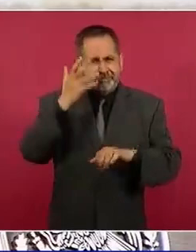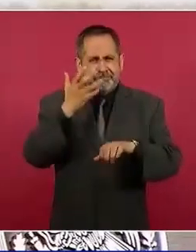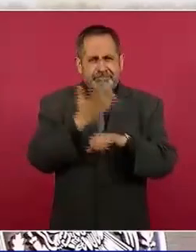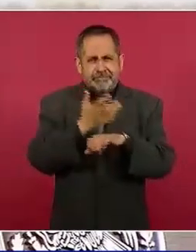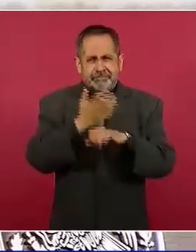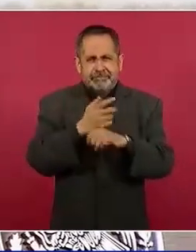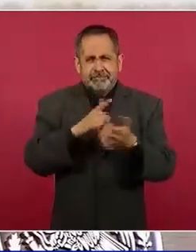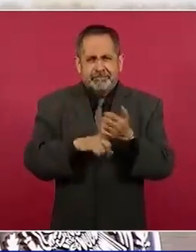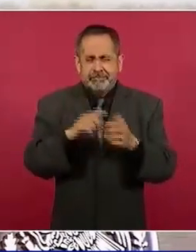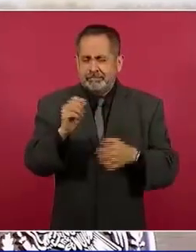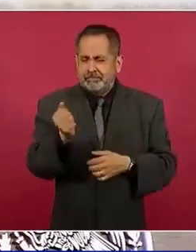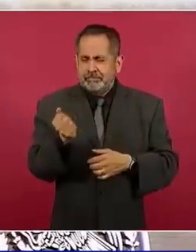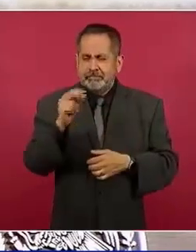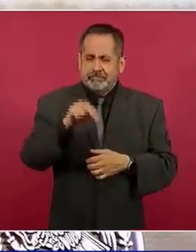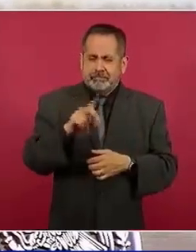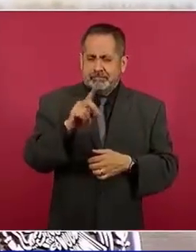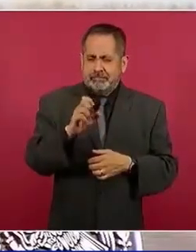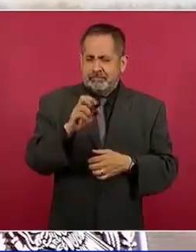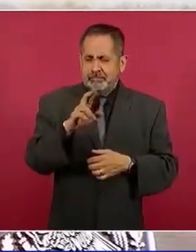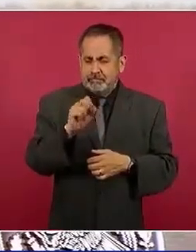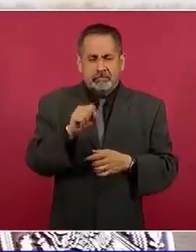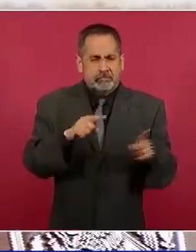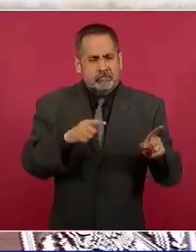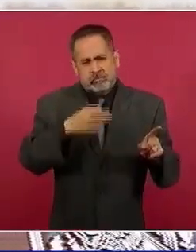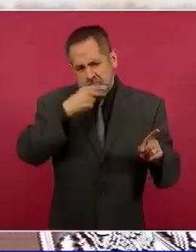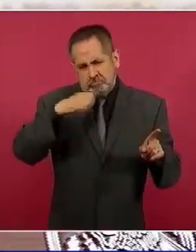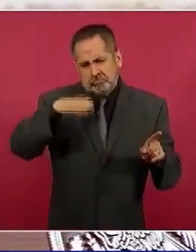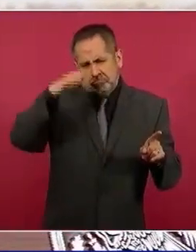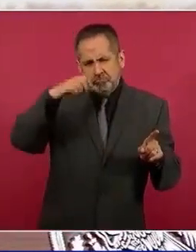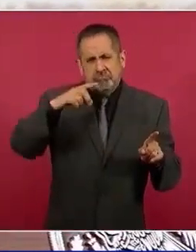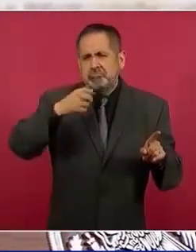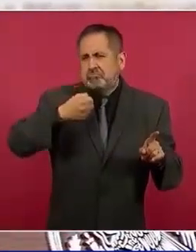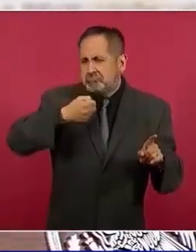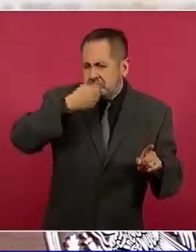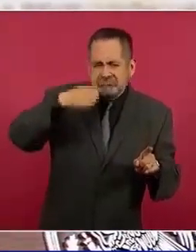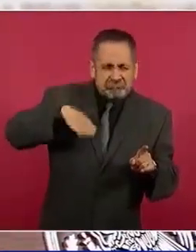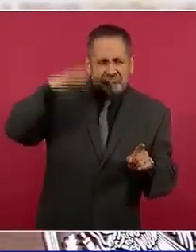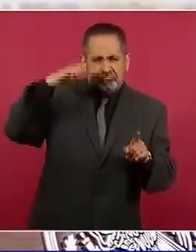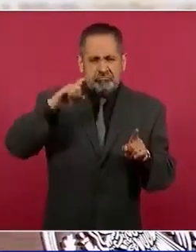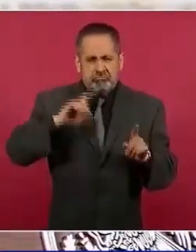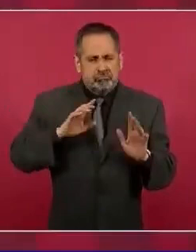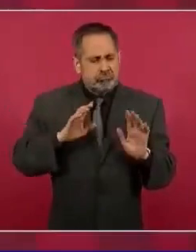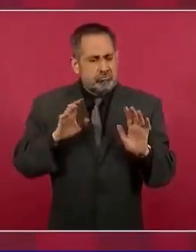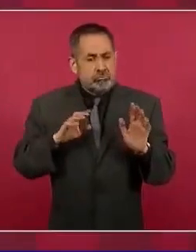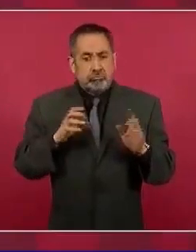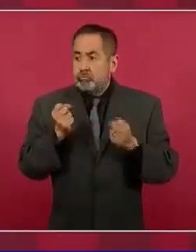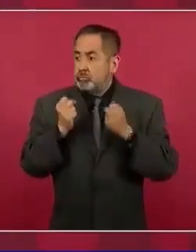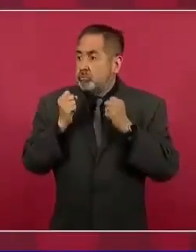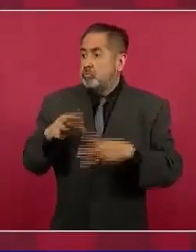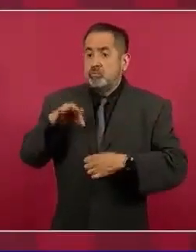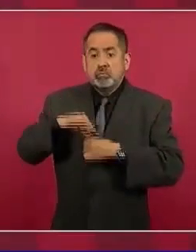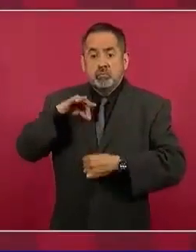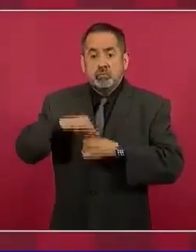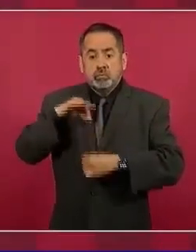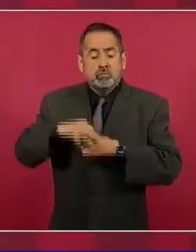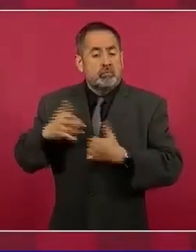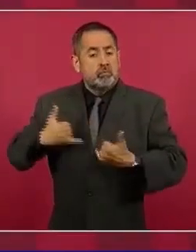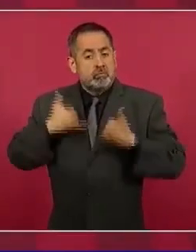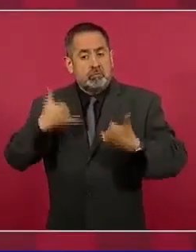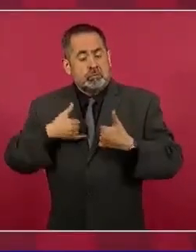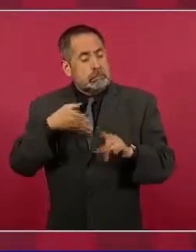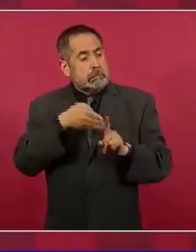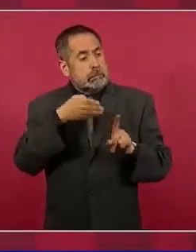de Sanders, que es un hombre grande, y resulta que votan por él los